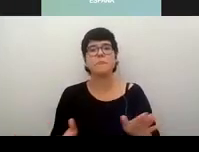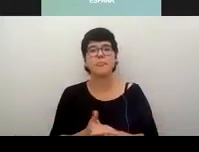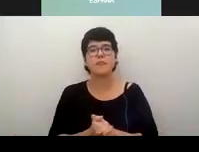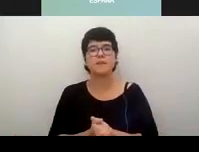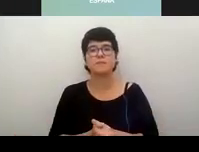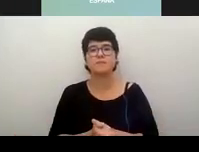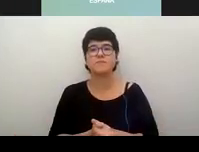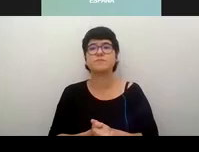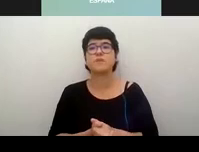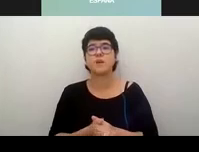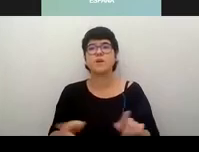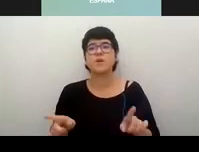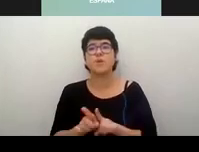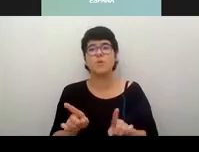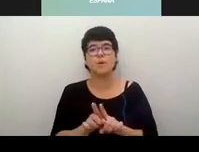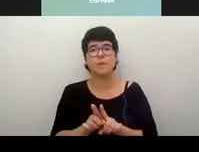el ecosistema